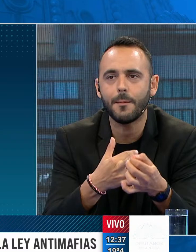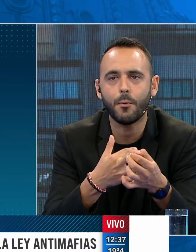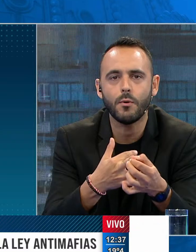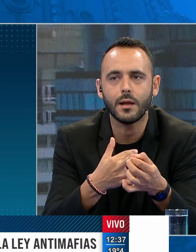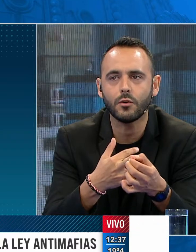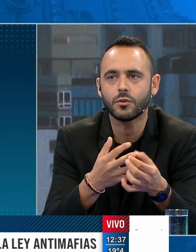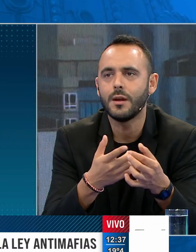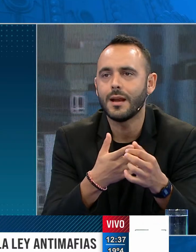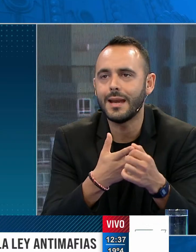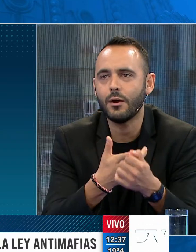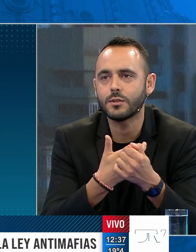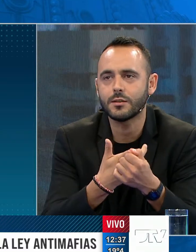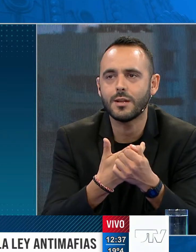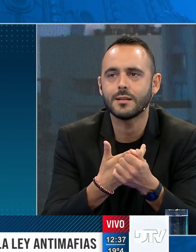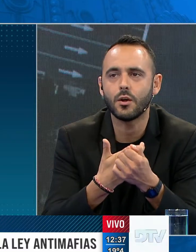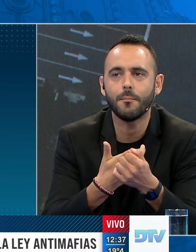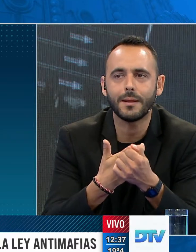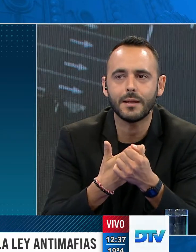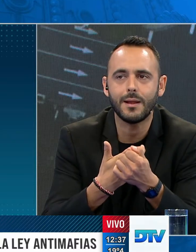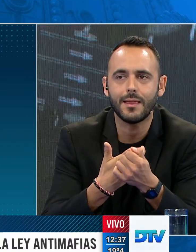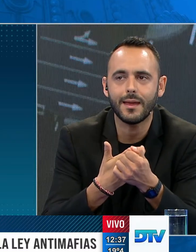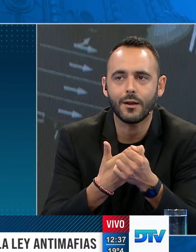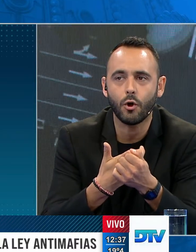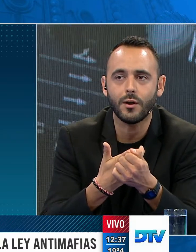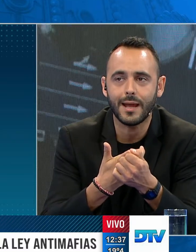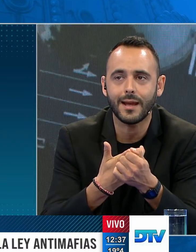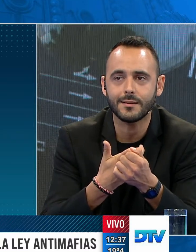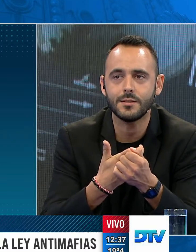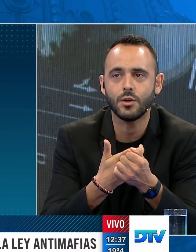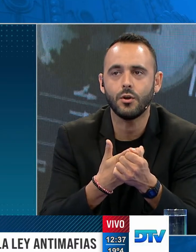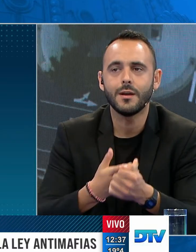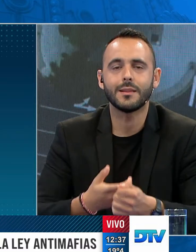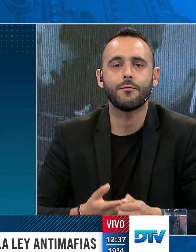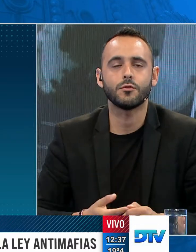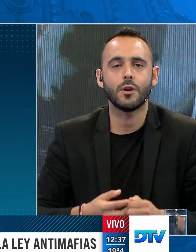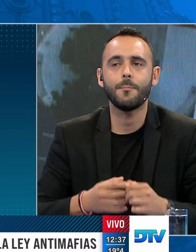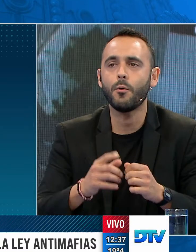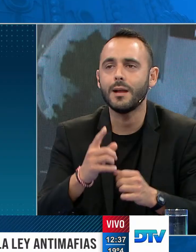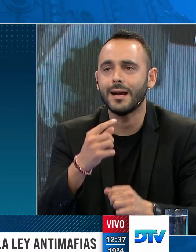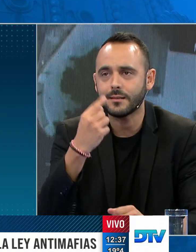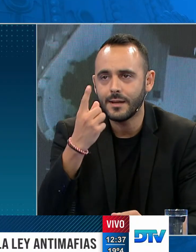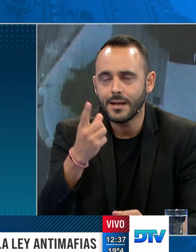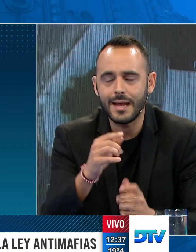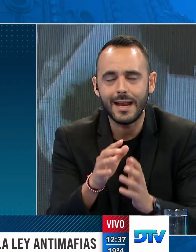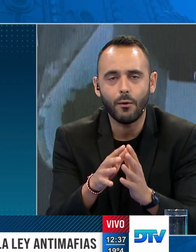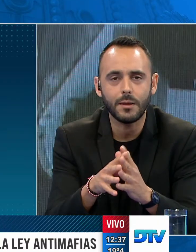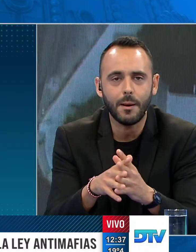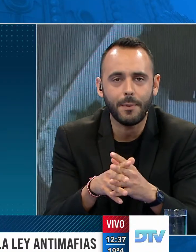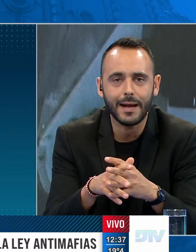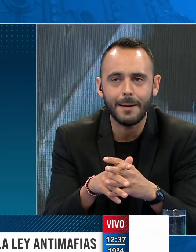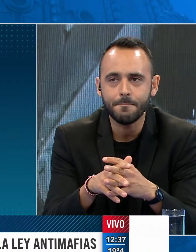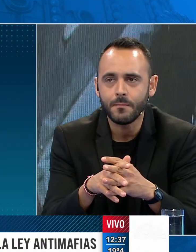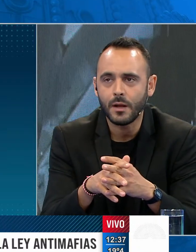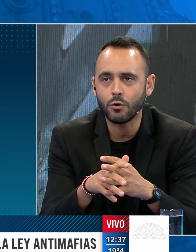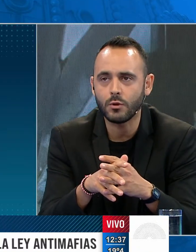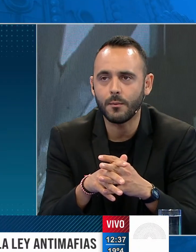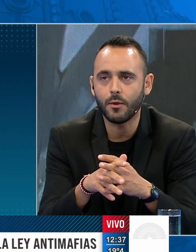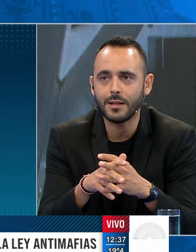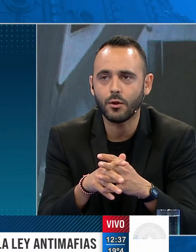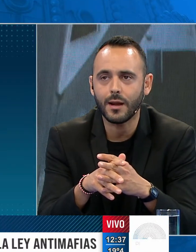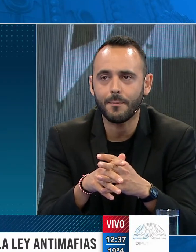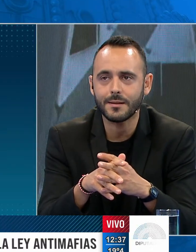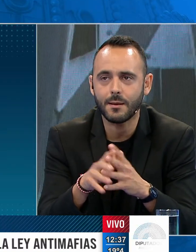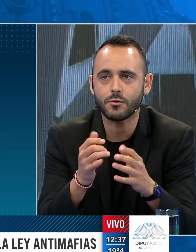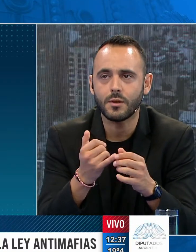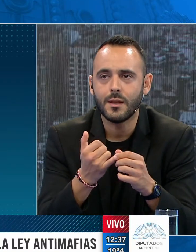caudales públicos, negociaciones incompatibles con ejercicio de funciones públicas y en la última placa, los últimos